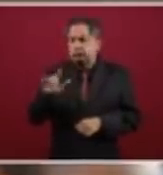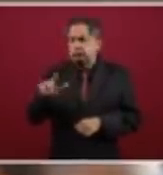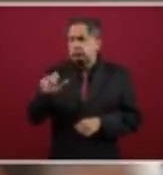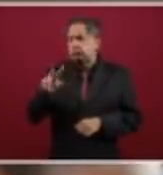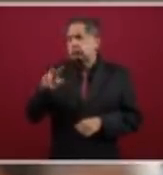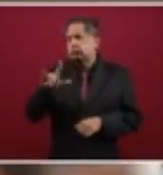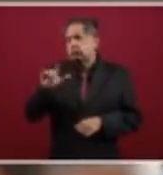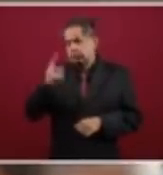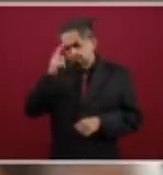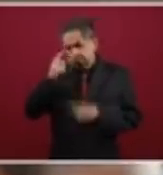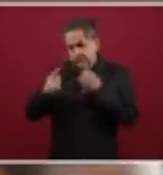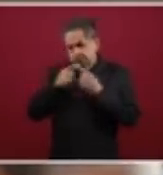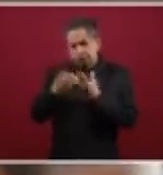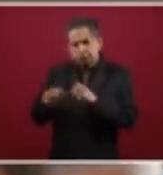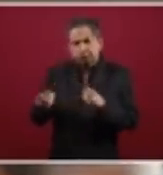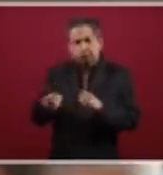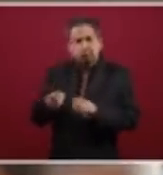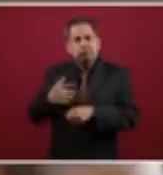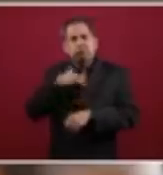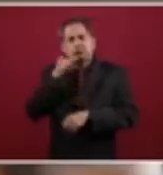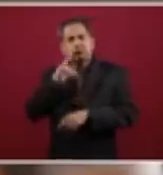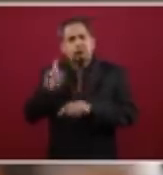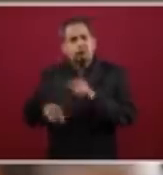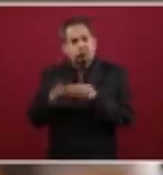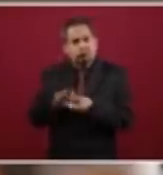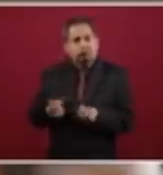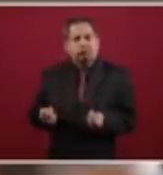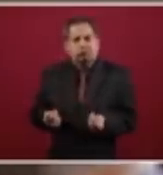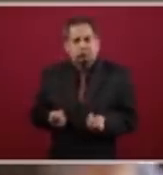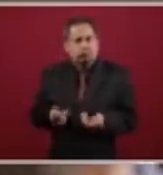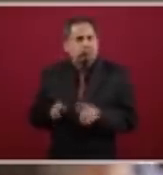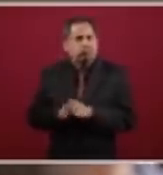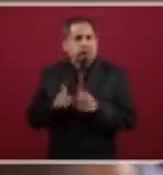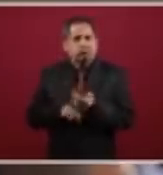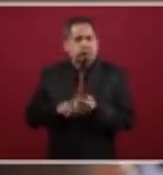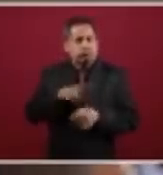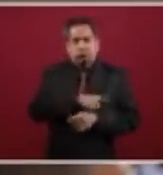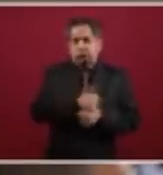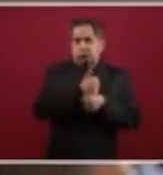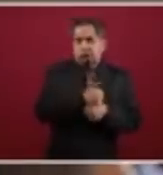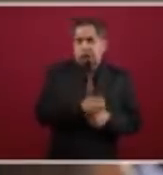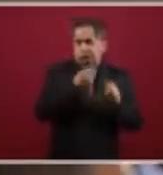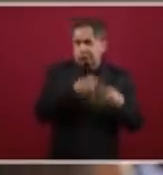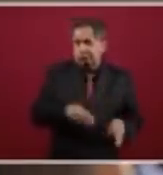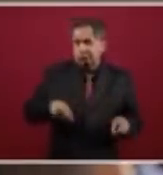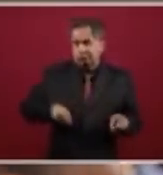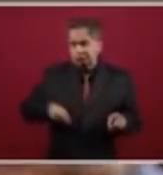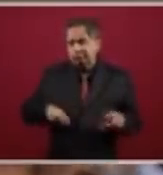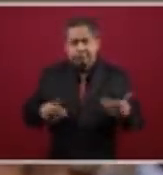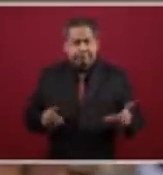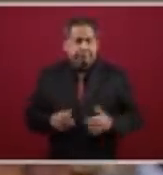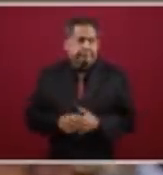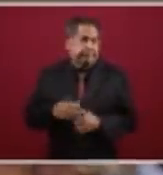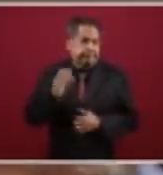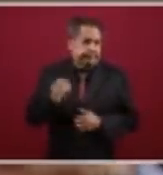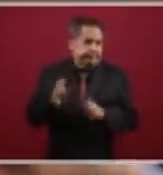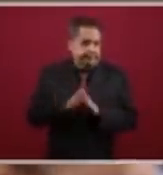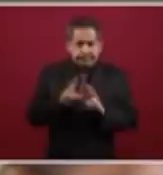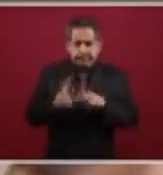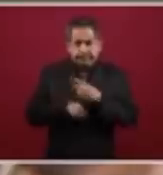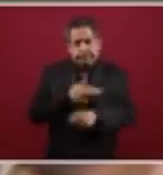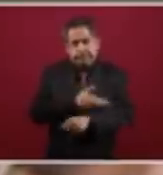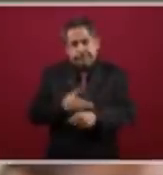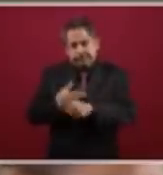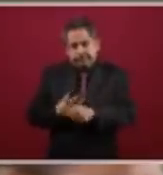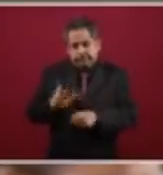resolver casos concretos de corrupción en su administración y que además dejaron a víctimas de fabricación de culpables, o cómo se repararían